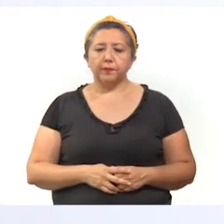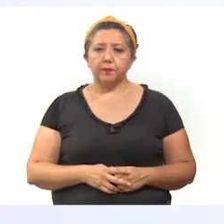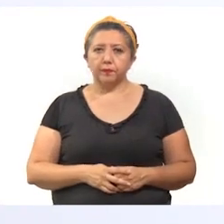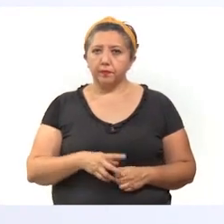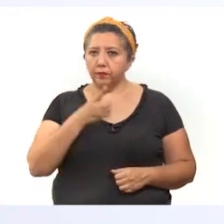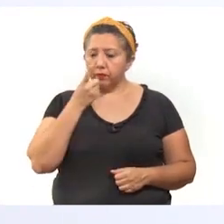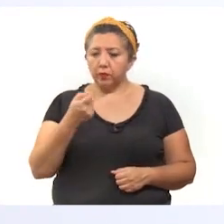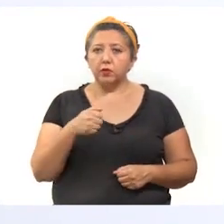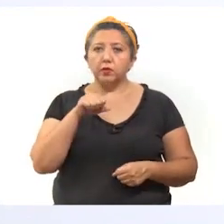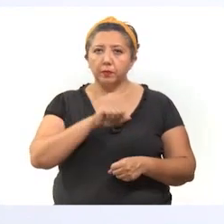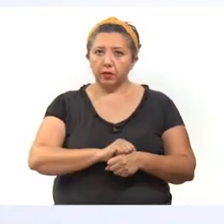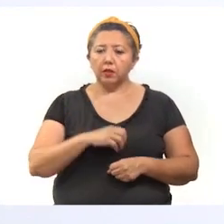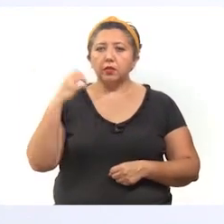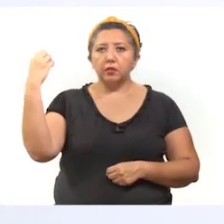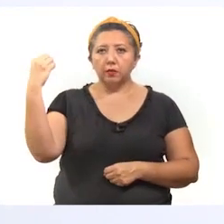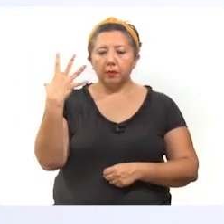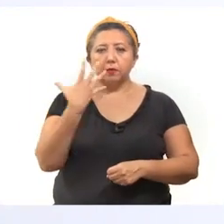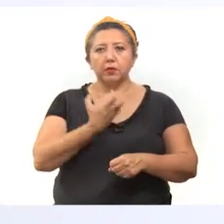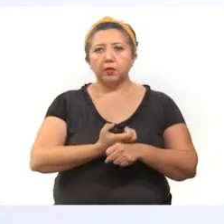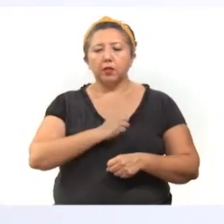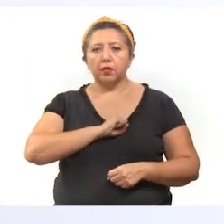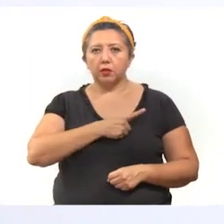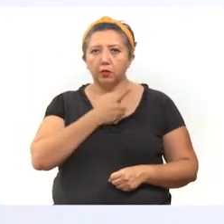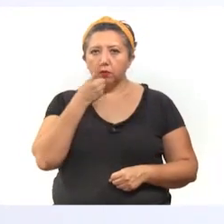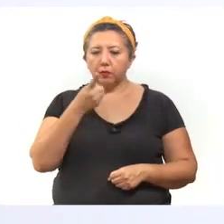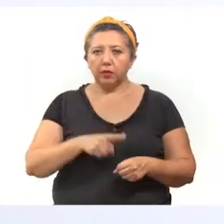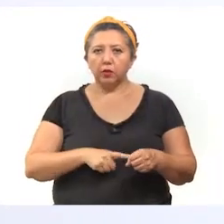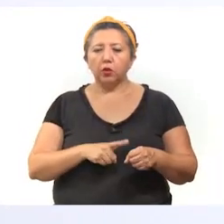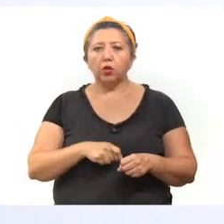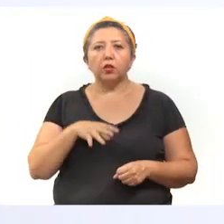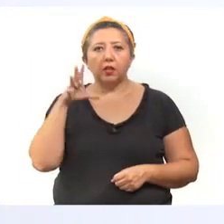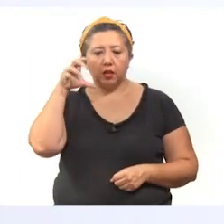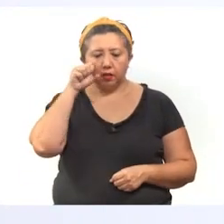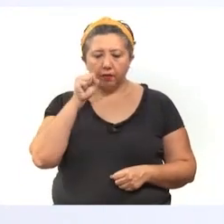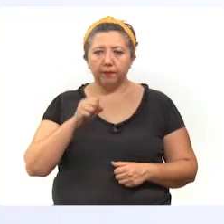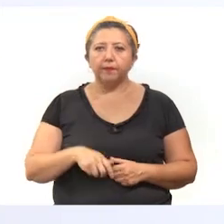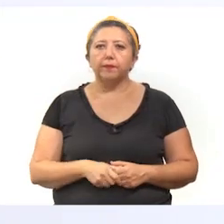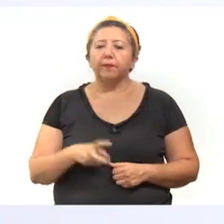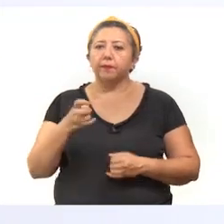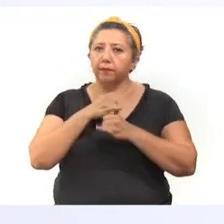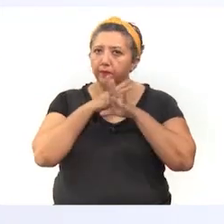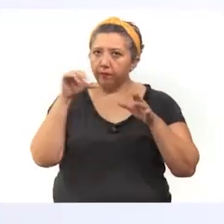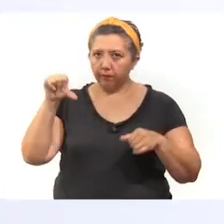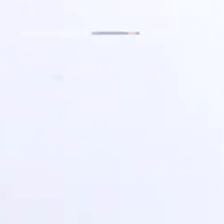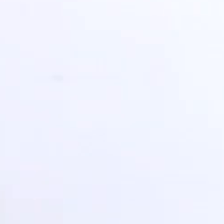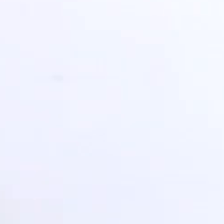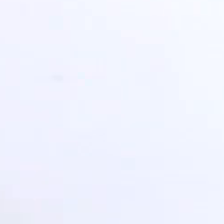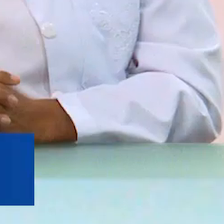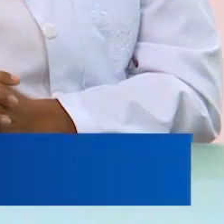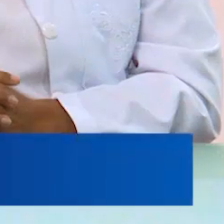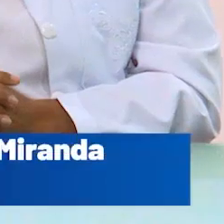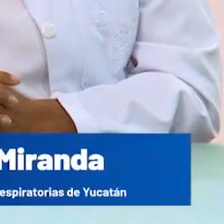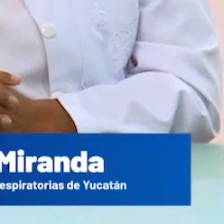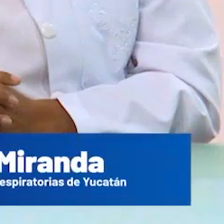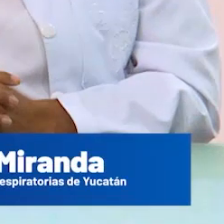107 años. Los indicadores semanales del Semáforo Estatal de Salud marcan color naranja. Este es el